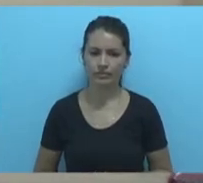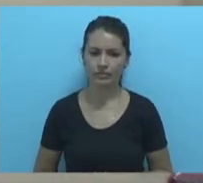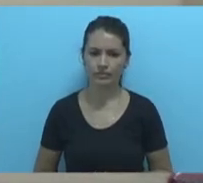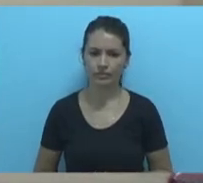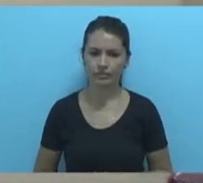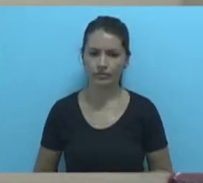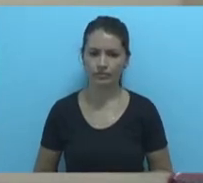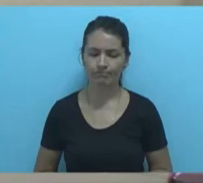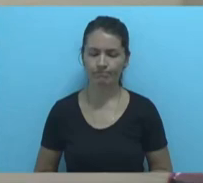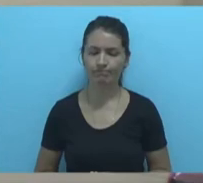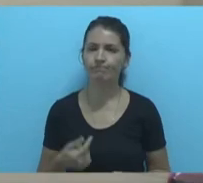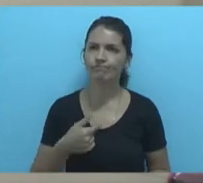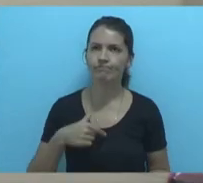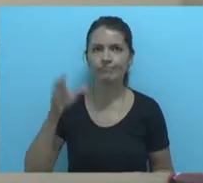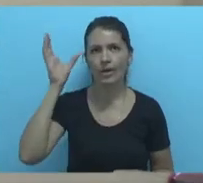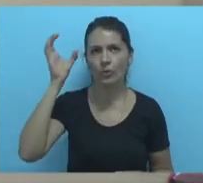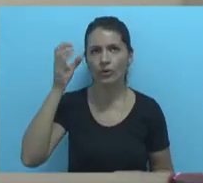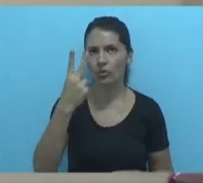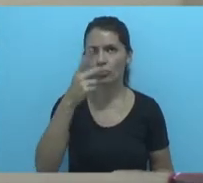a dos compañeras.